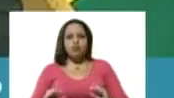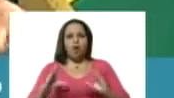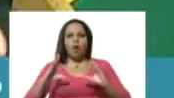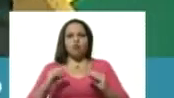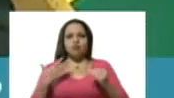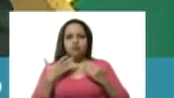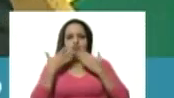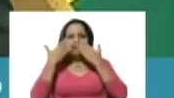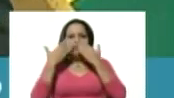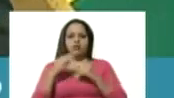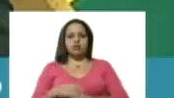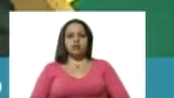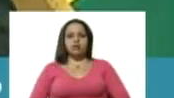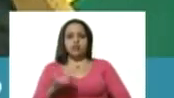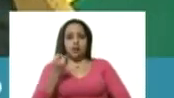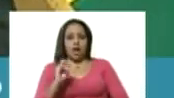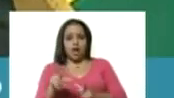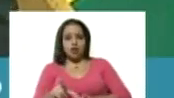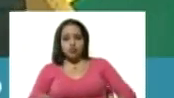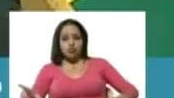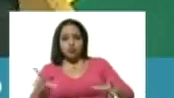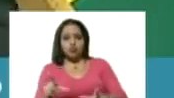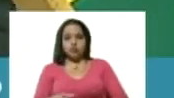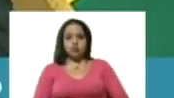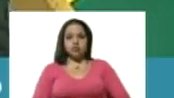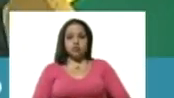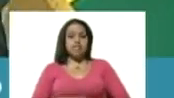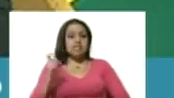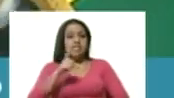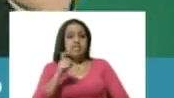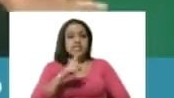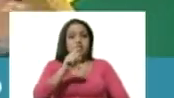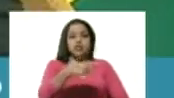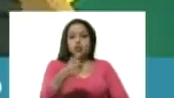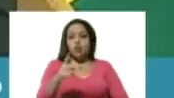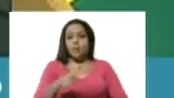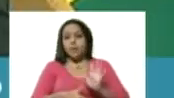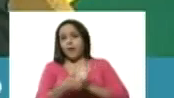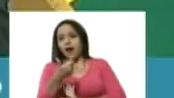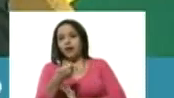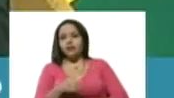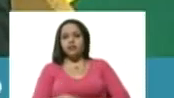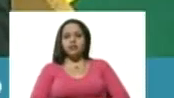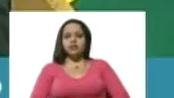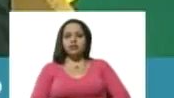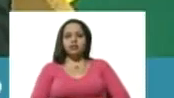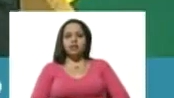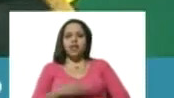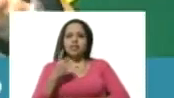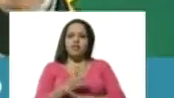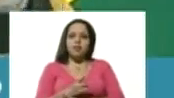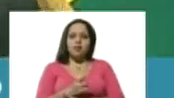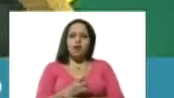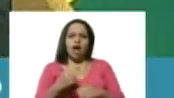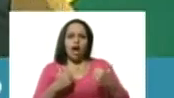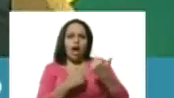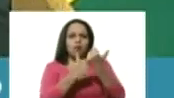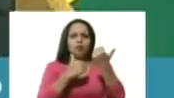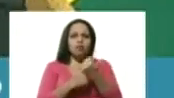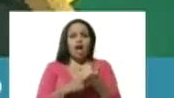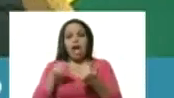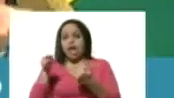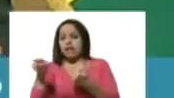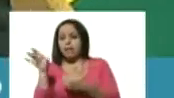digamos, presentes en esos espacios, si es suficiente o no, ahí tenemos que comenzar a complementar, a enviar de un país a